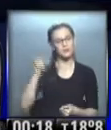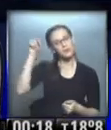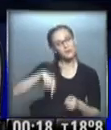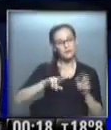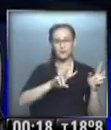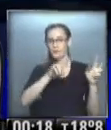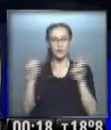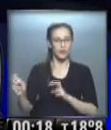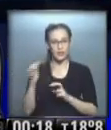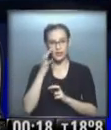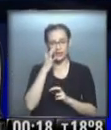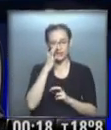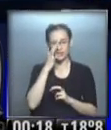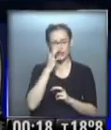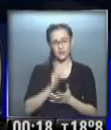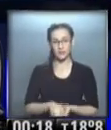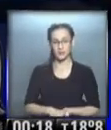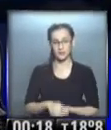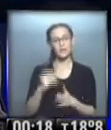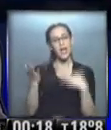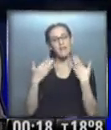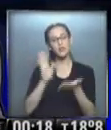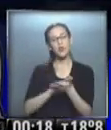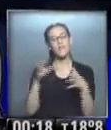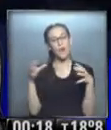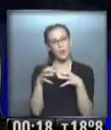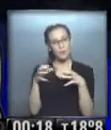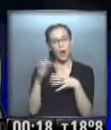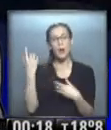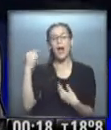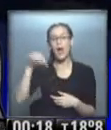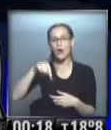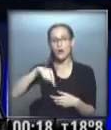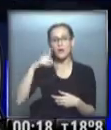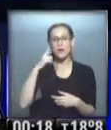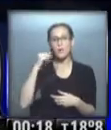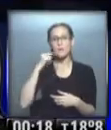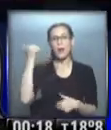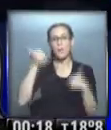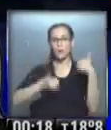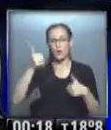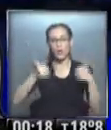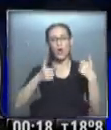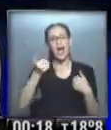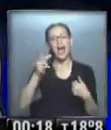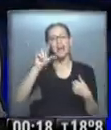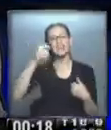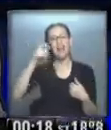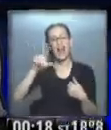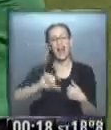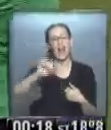en este caso de tema, pero no de disciplina, porque seguimos hablando de fútbol y en este caso de uno de los escoltas del campeonato, Arsenal, que venció a Colón como